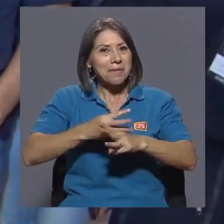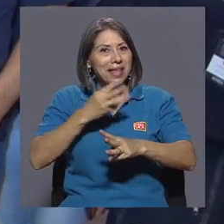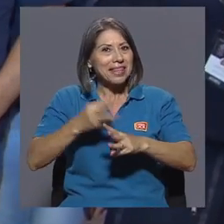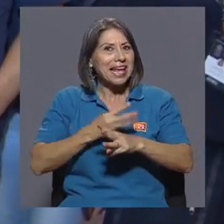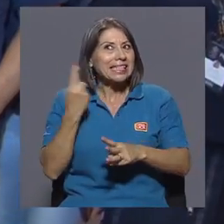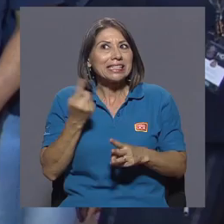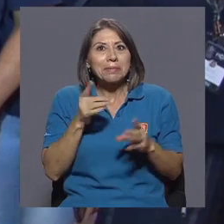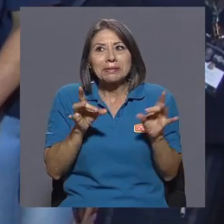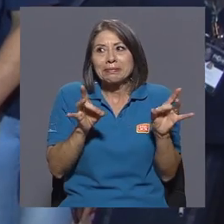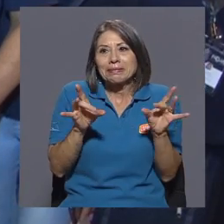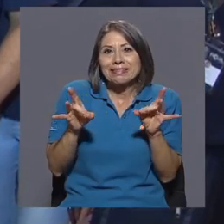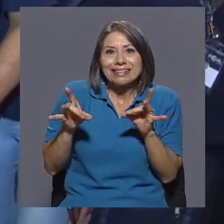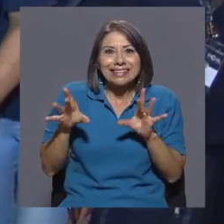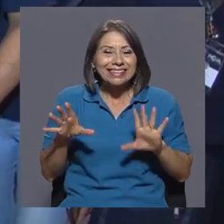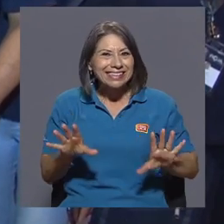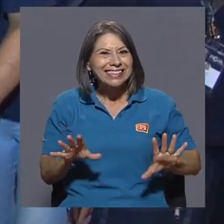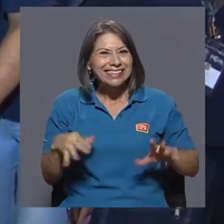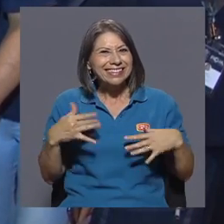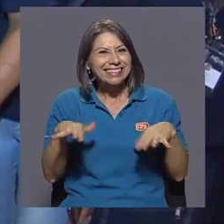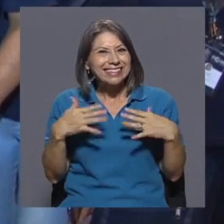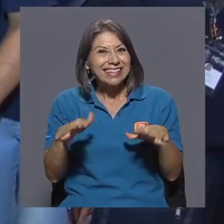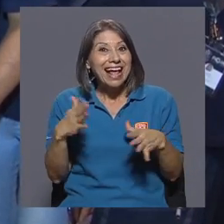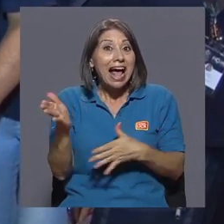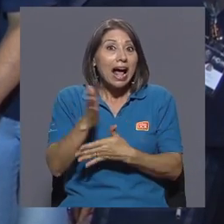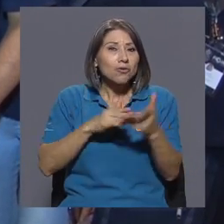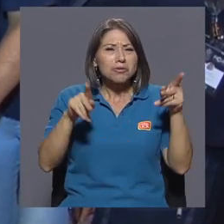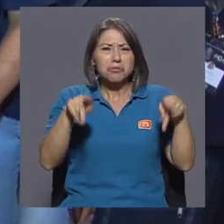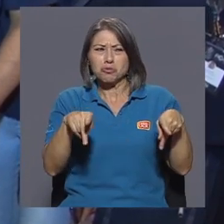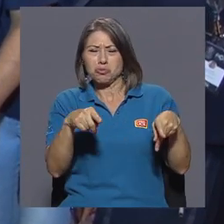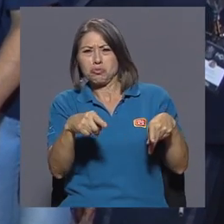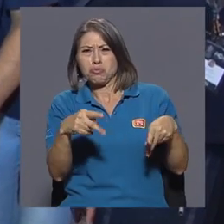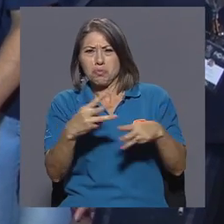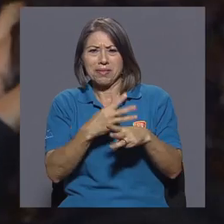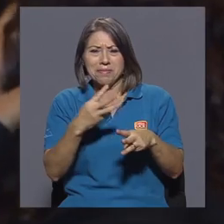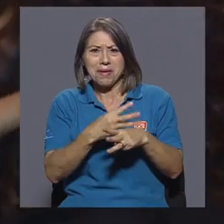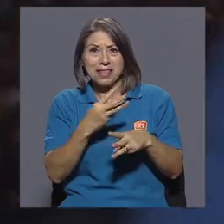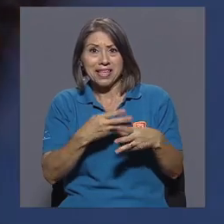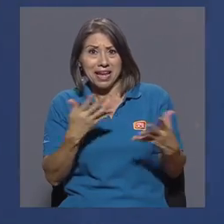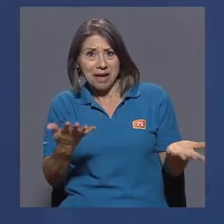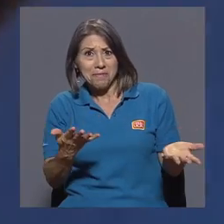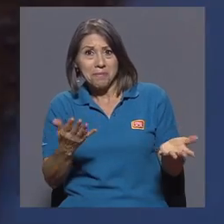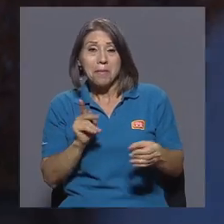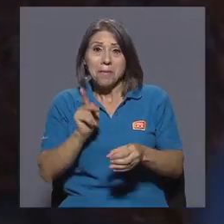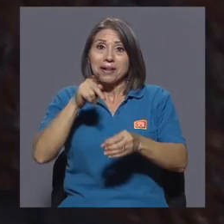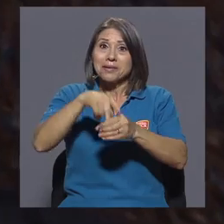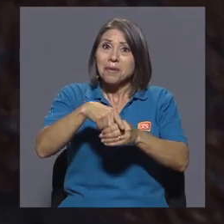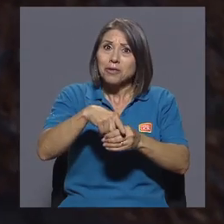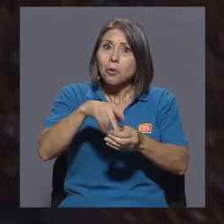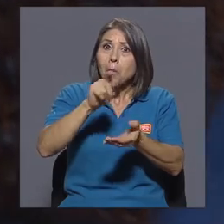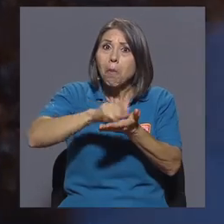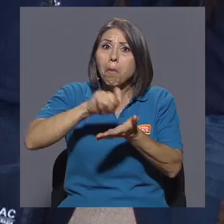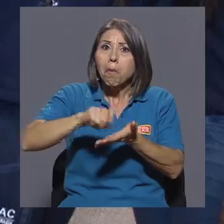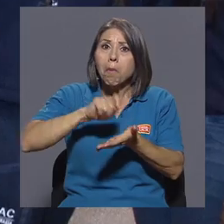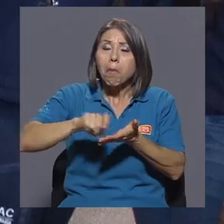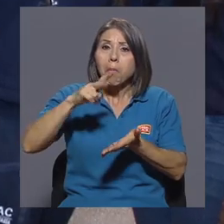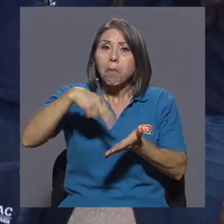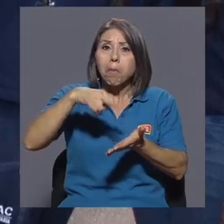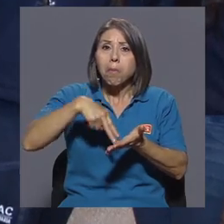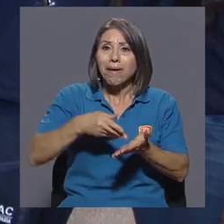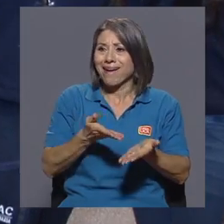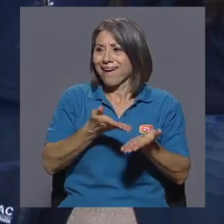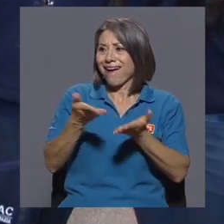travieso, irónicamente para unos de matemática, participando en literatura. Y acá está la